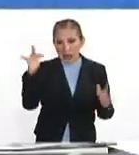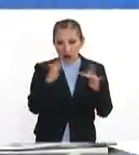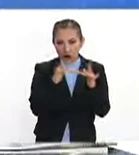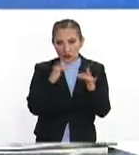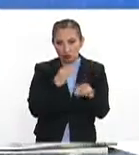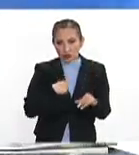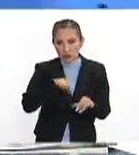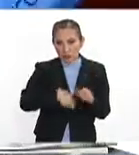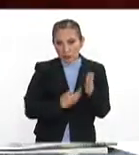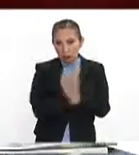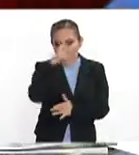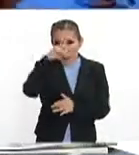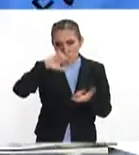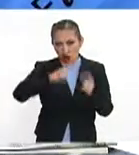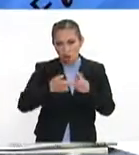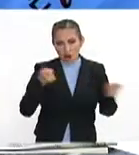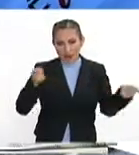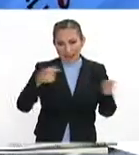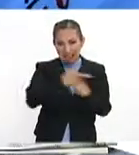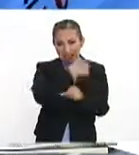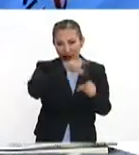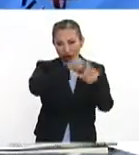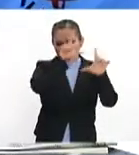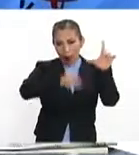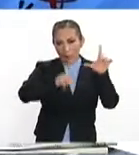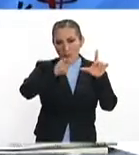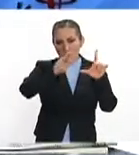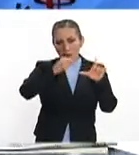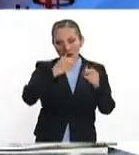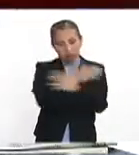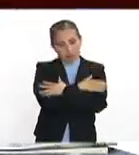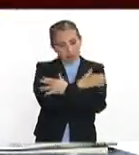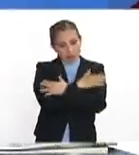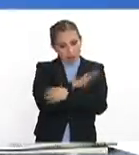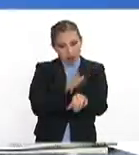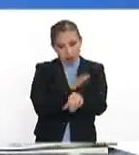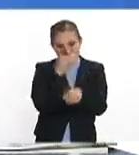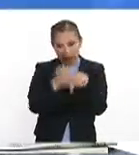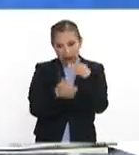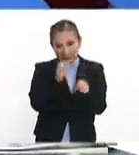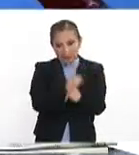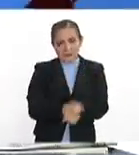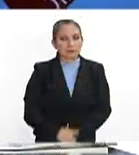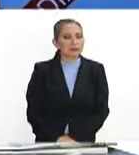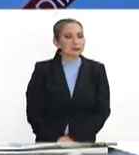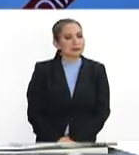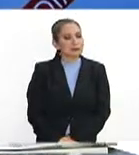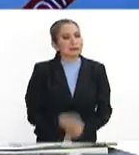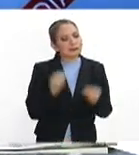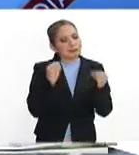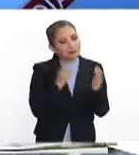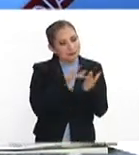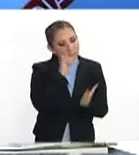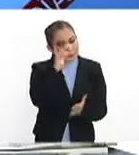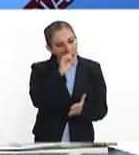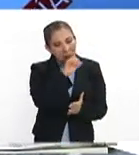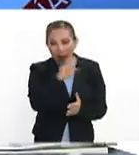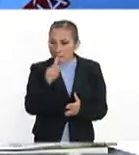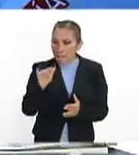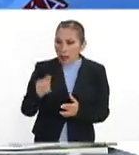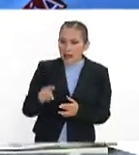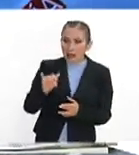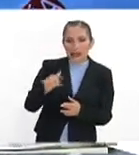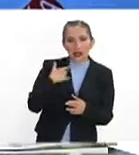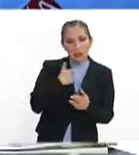estado con nosotros esta mañana en México al Día, coordinadora nacional de Prospera. Gracias, un fuerte abrazo, excelente fin de semana. Muchas gracias, Omar, gracias,